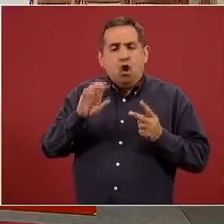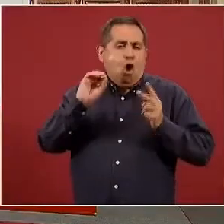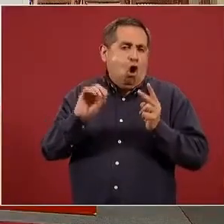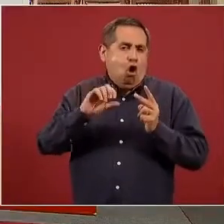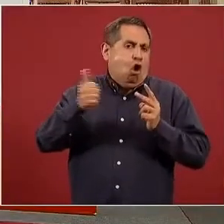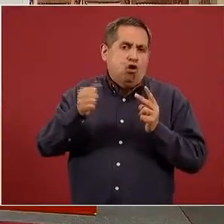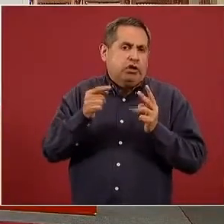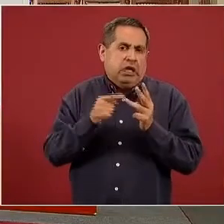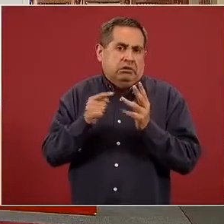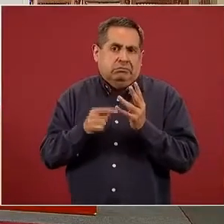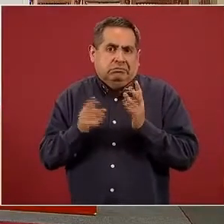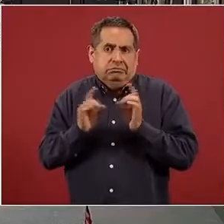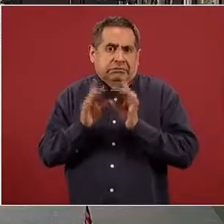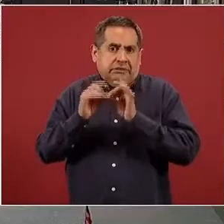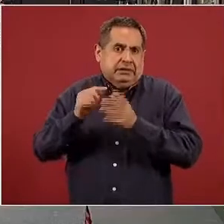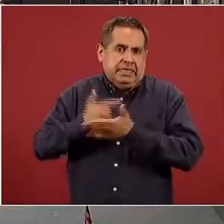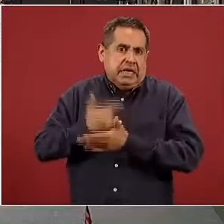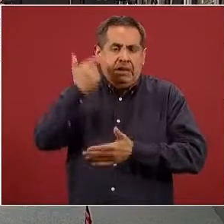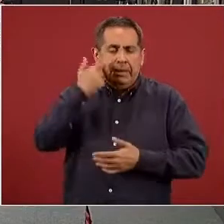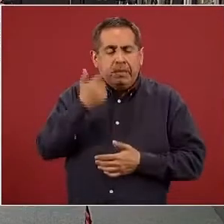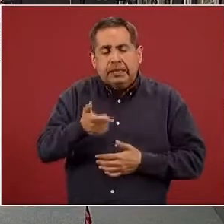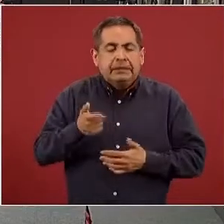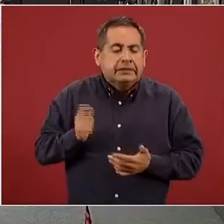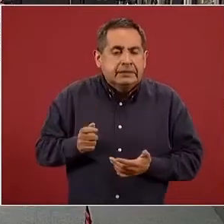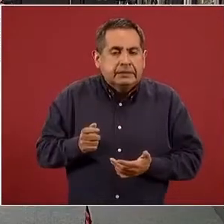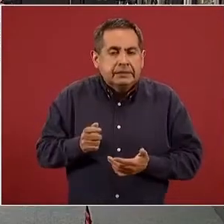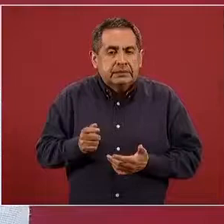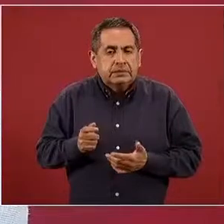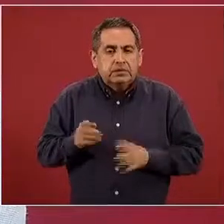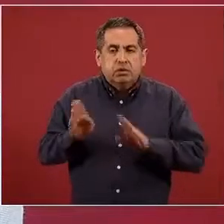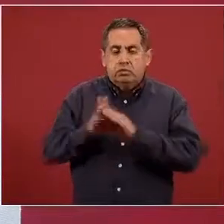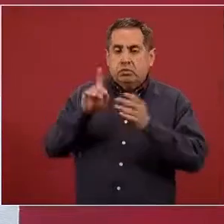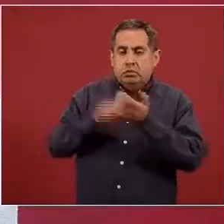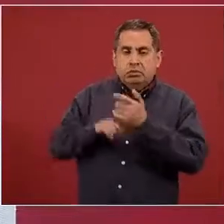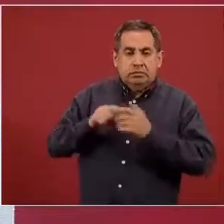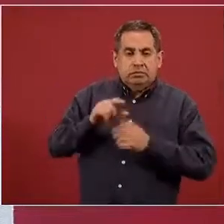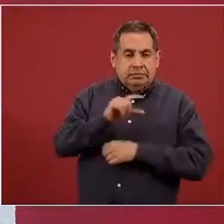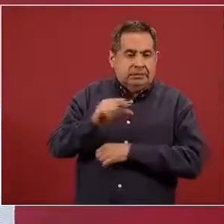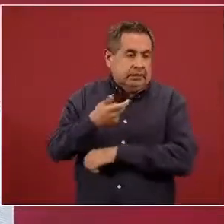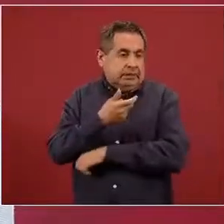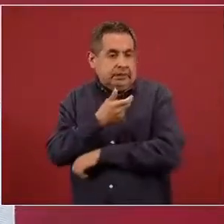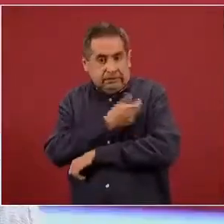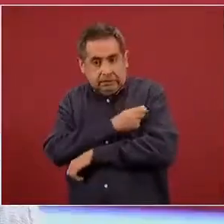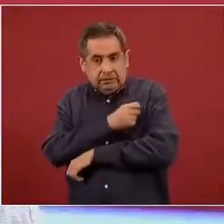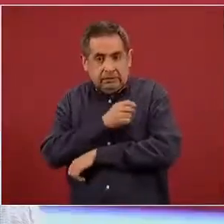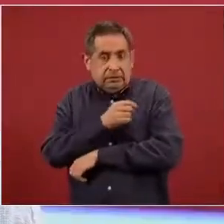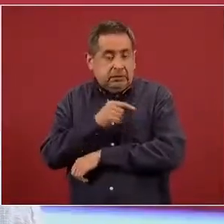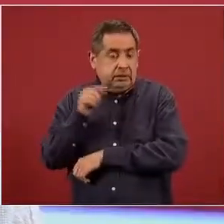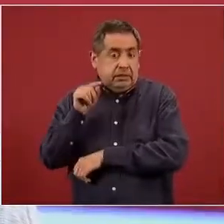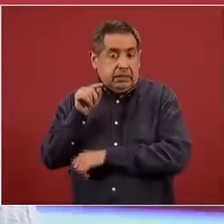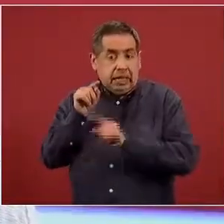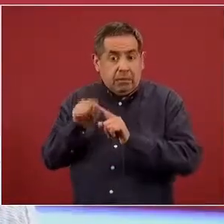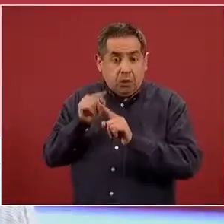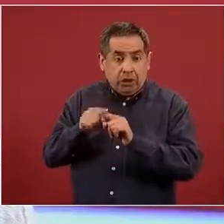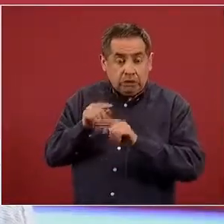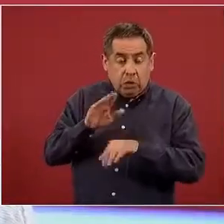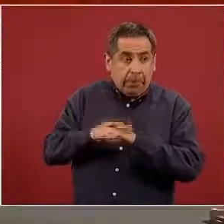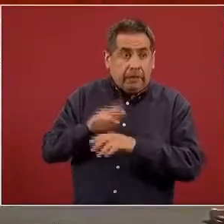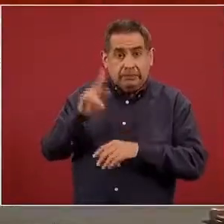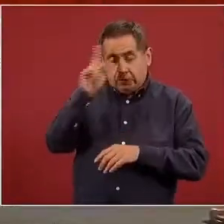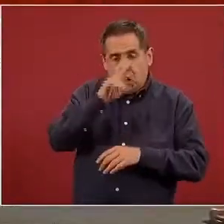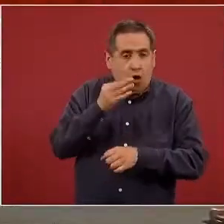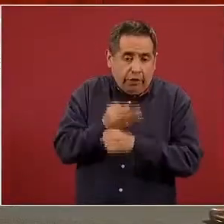otro evento agudo grave, con la condición de haber sido vacunado con el producto que está en fase